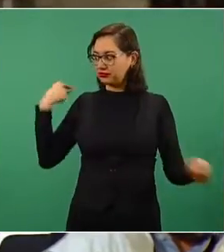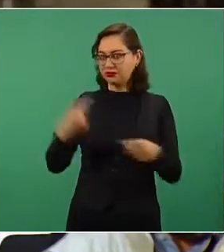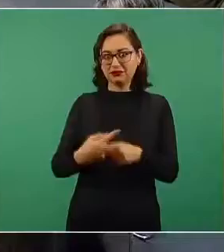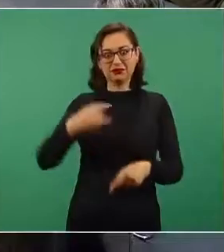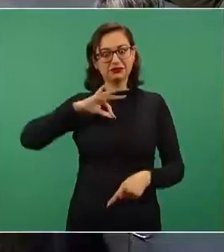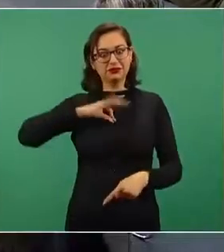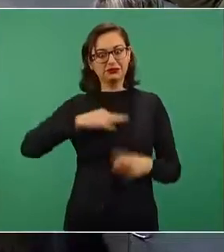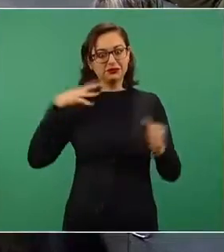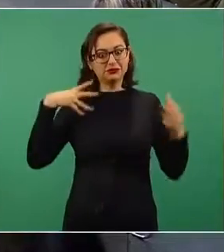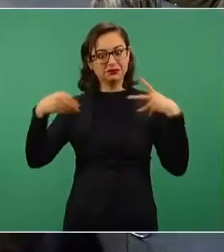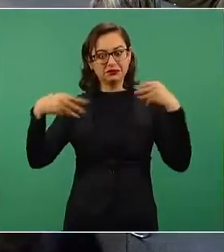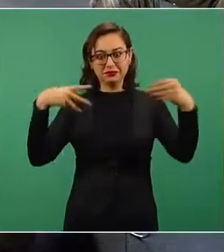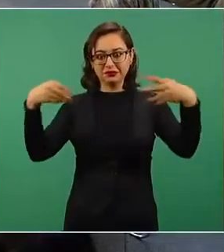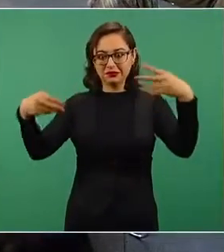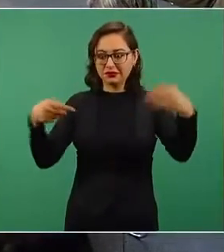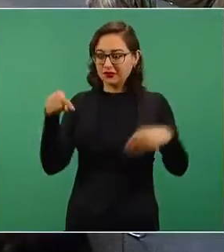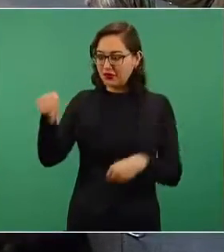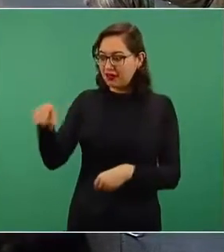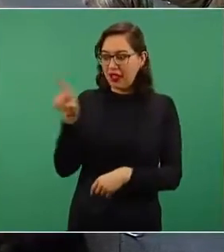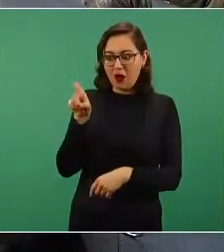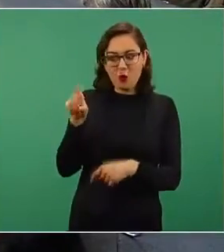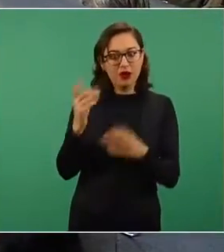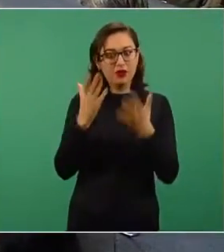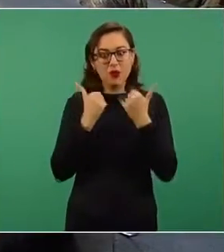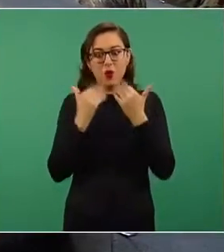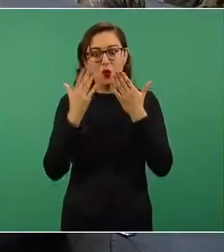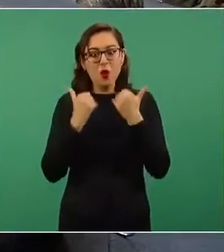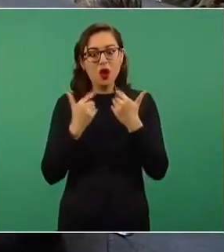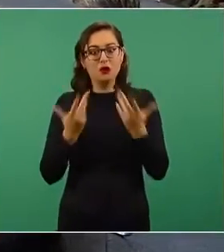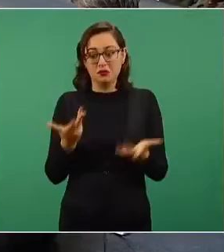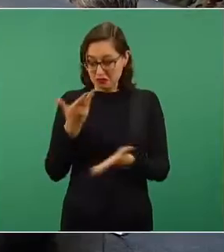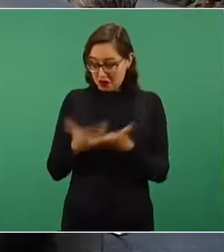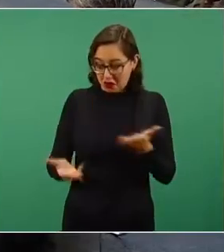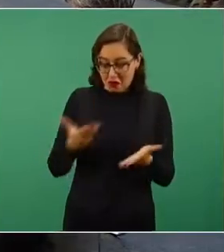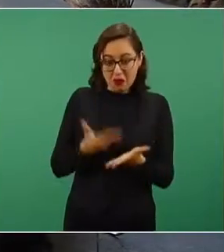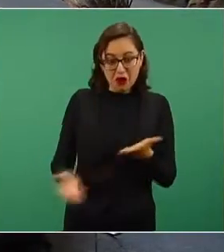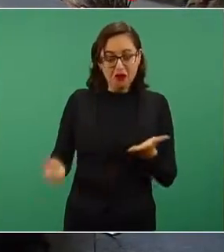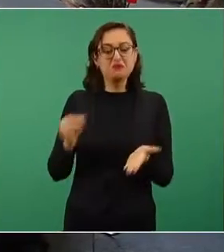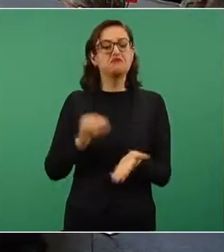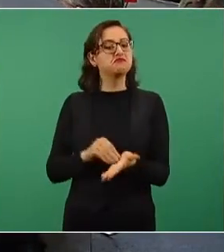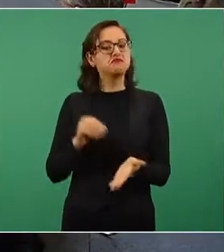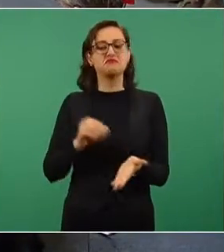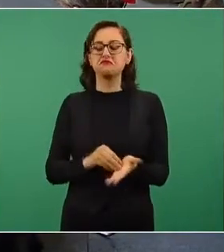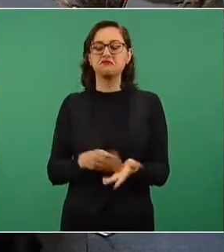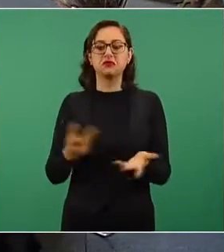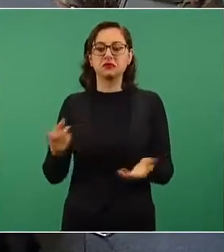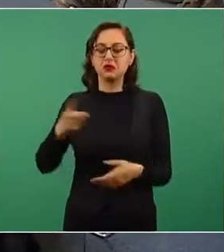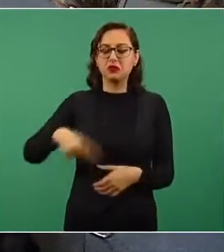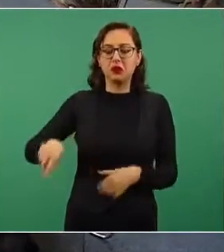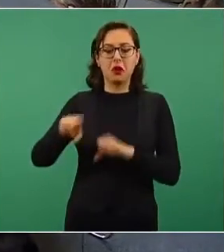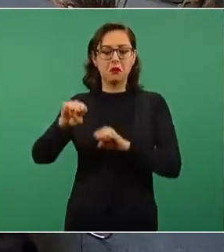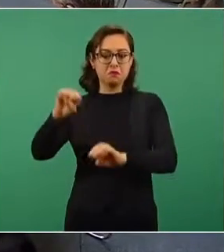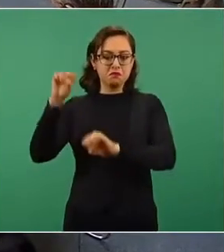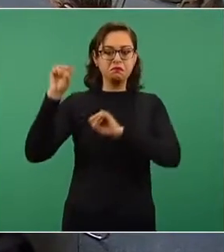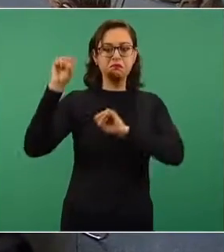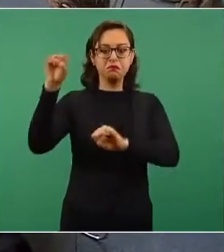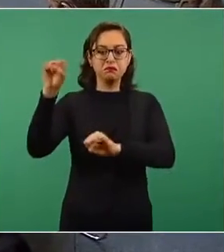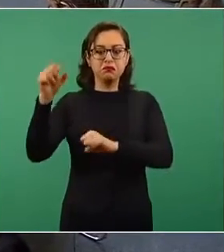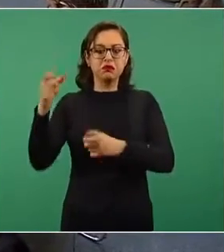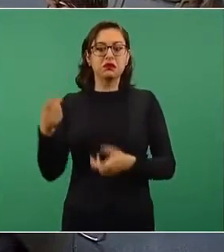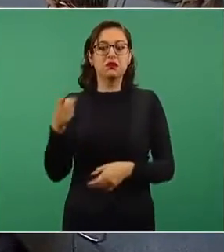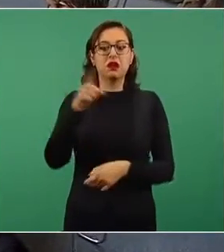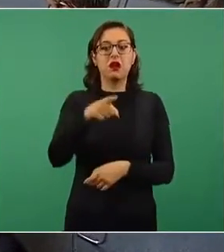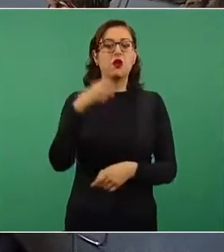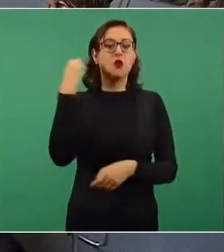agua y hasta el día de hoy siguen sin agua. Cuando han protestado, cuando estaba el fiscal anterior